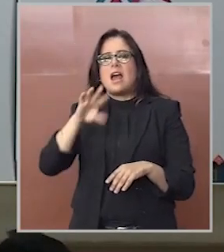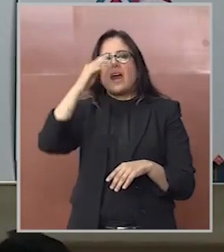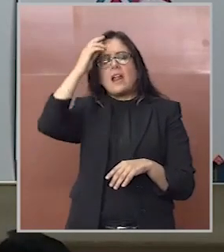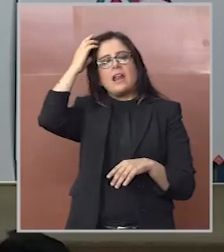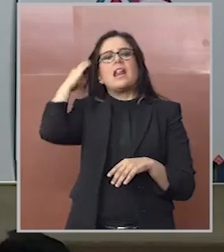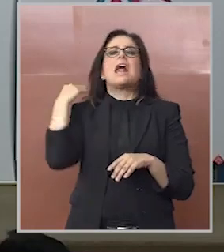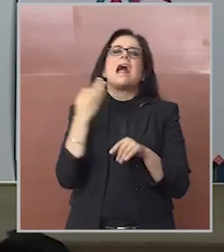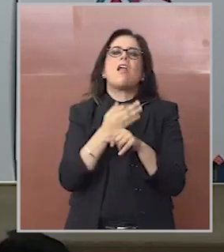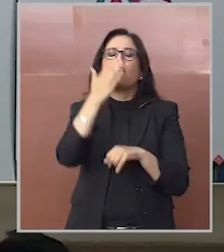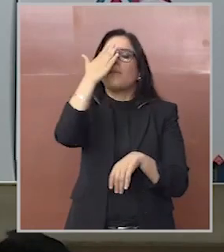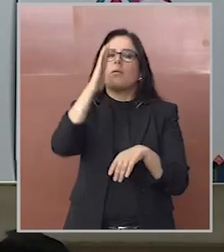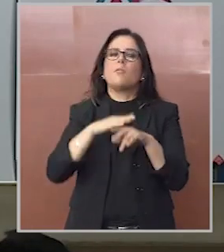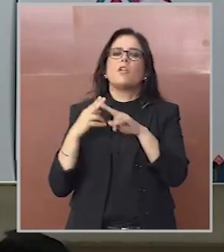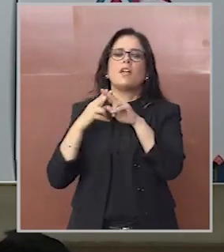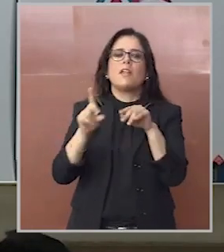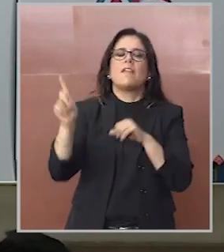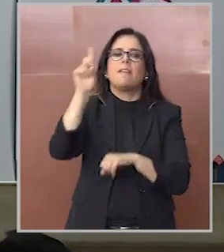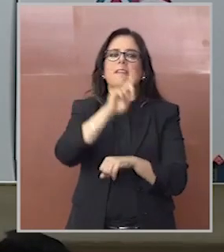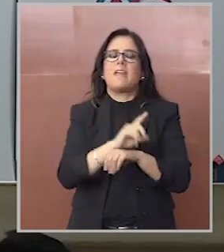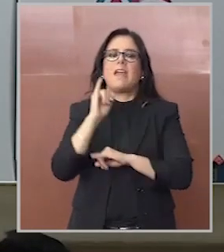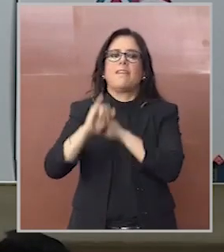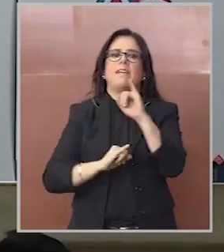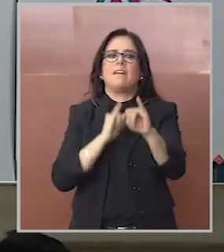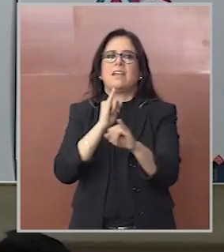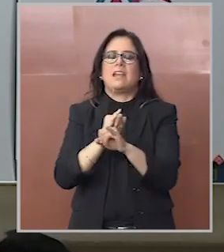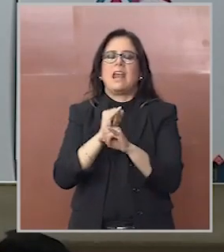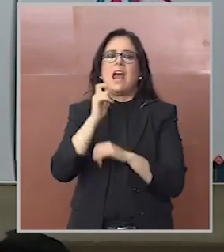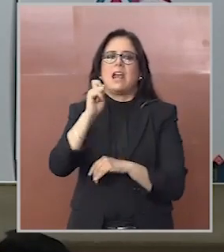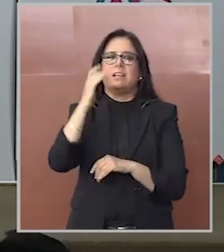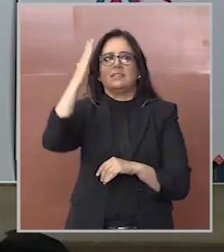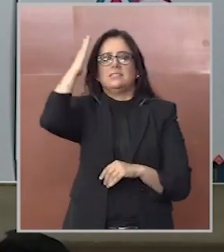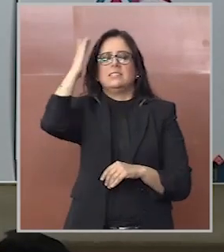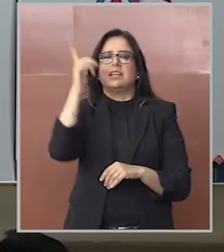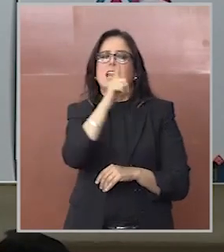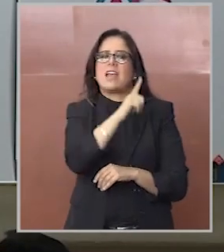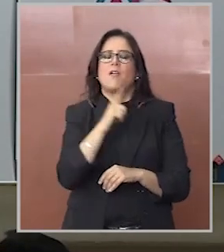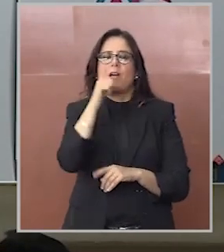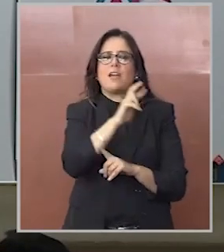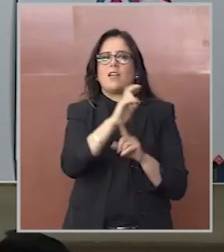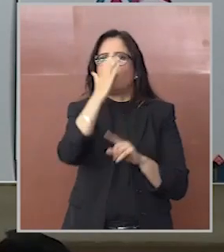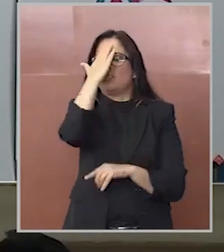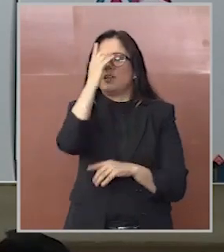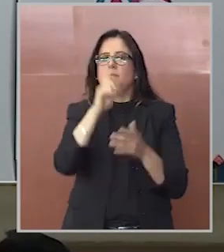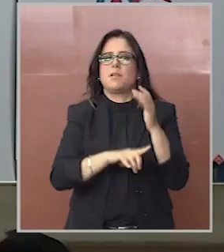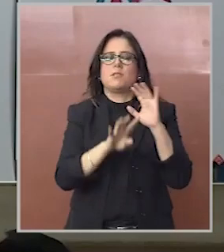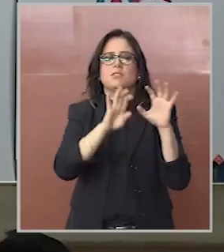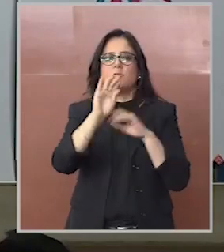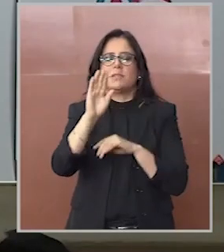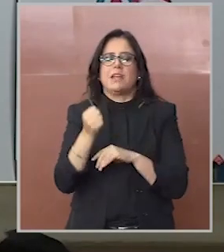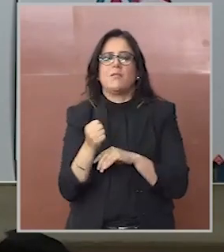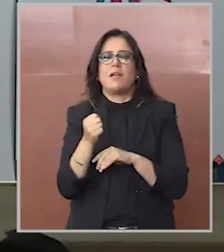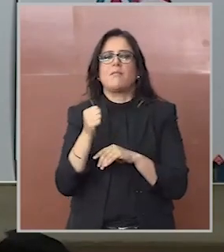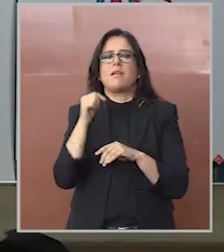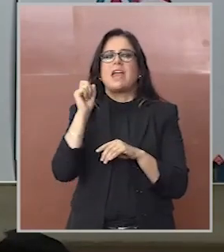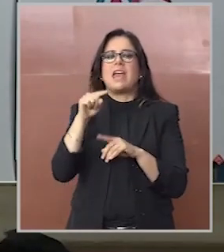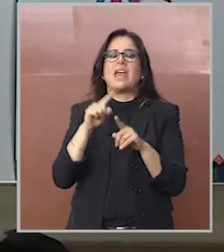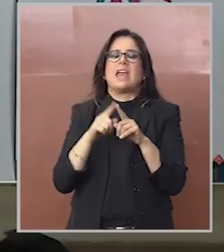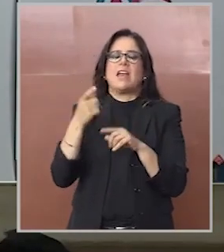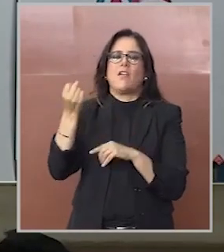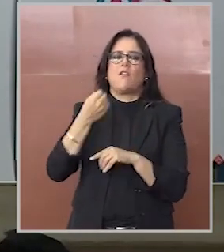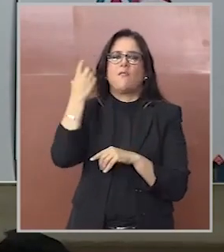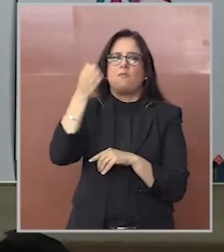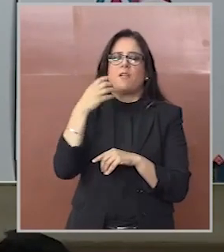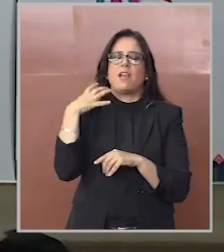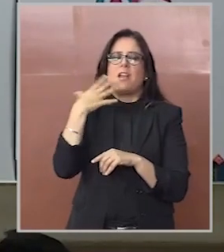bueno no sé sepan Hoy estamos conmemorando el día de el Día Internacional de la lengua materna reconocido en 1999